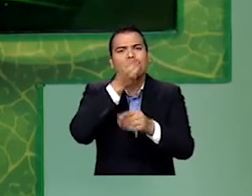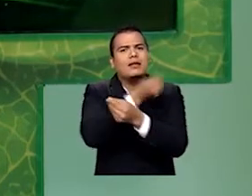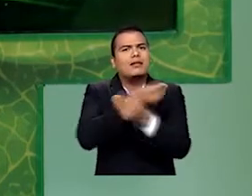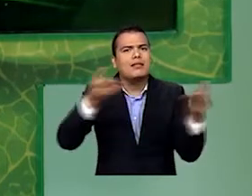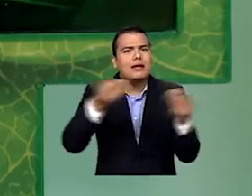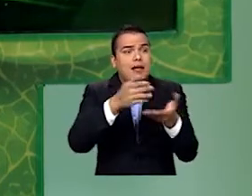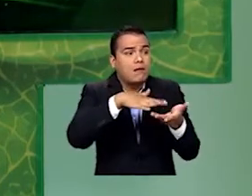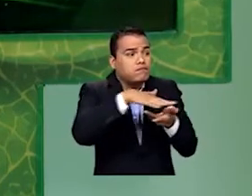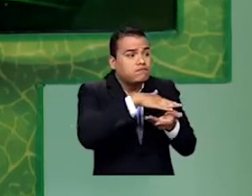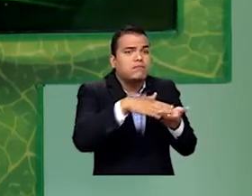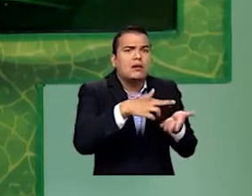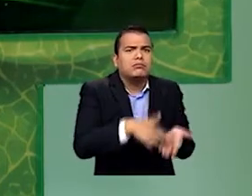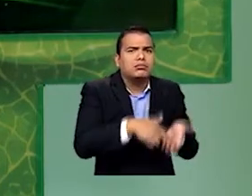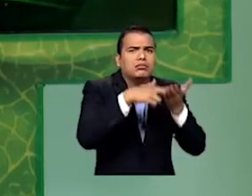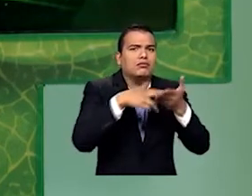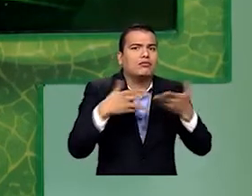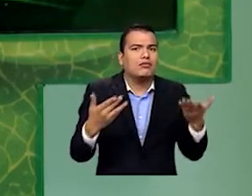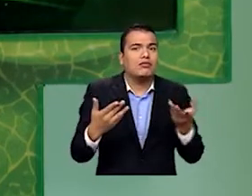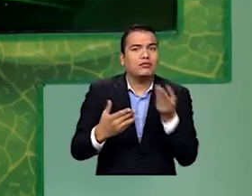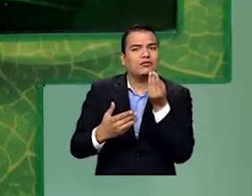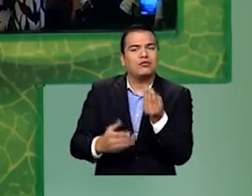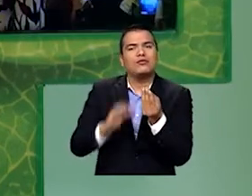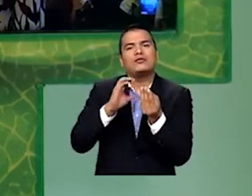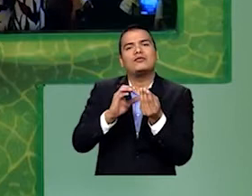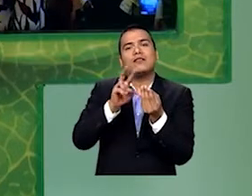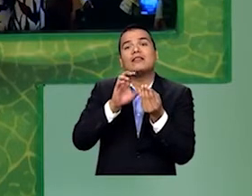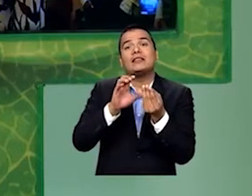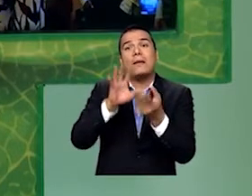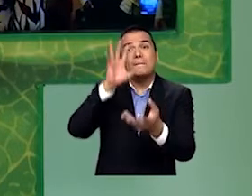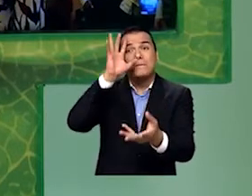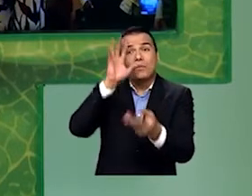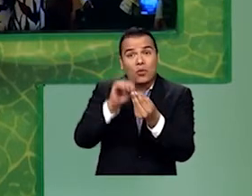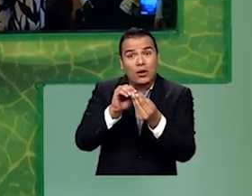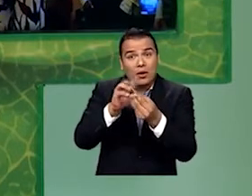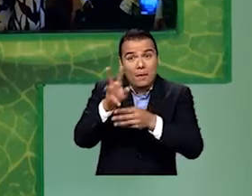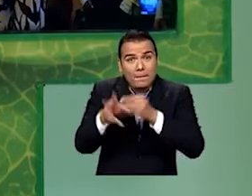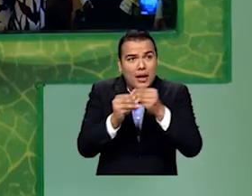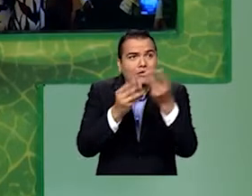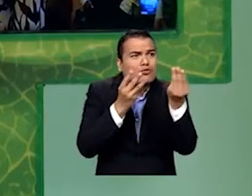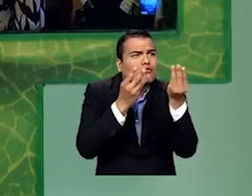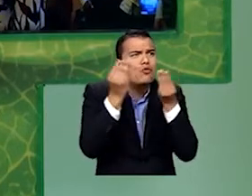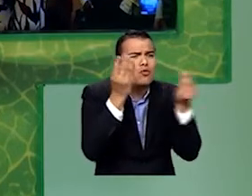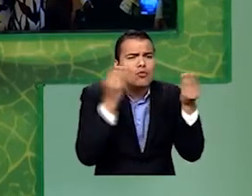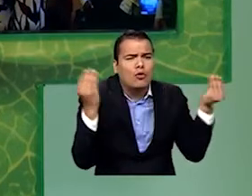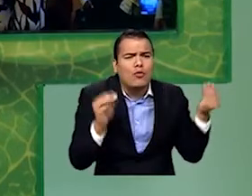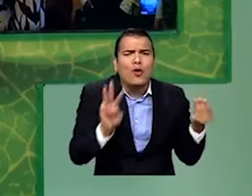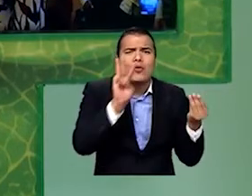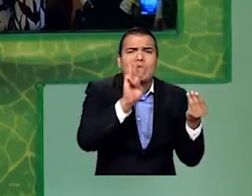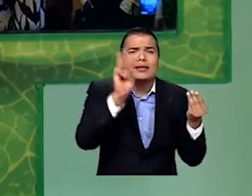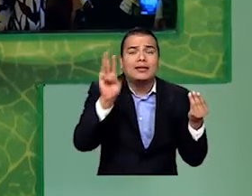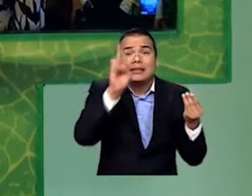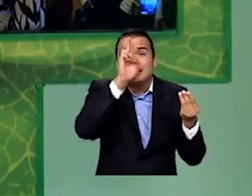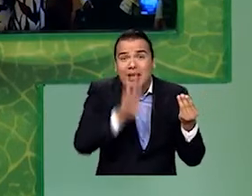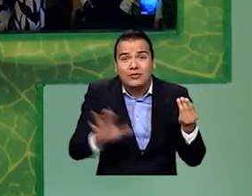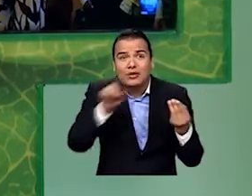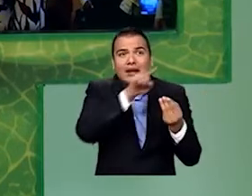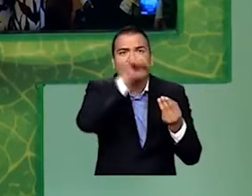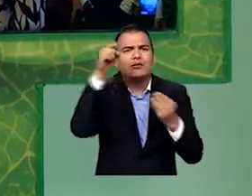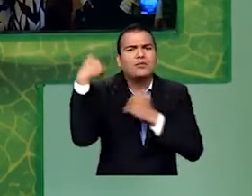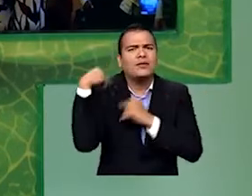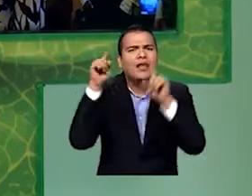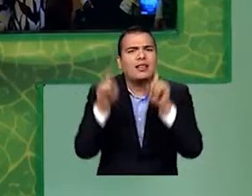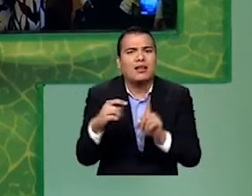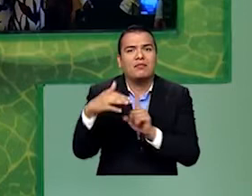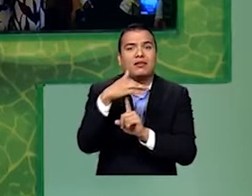ecosistemas es el objetivo del acuerdo firmado por las 33 corporaciones autónomas regionales de desarrollo sostenible del país. Esta idea,